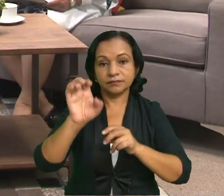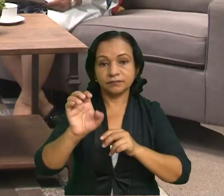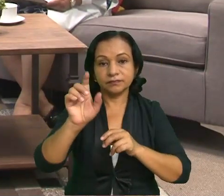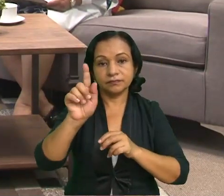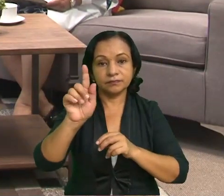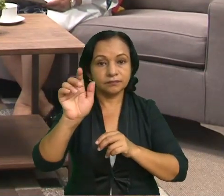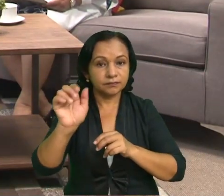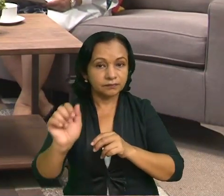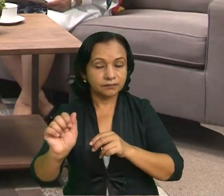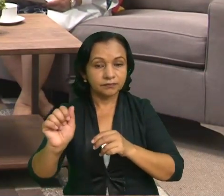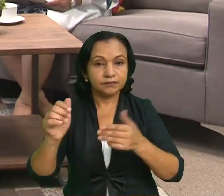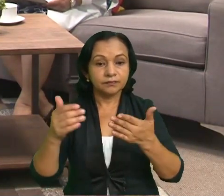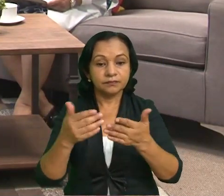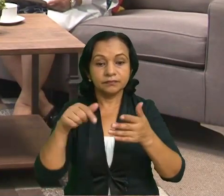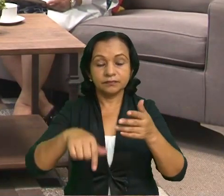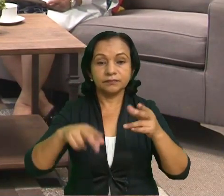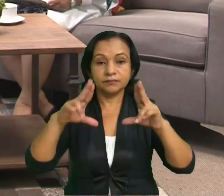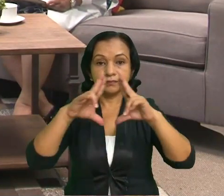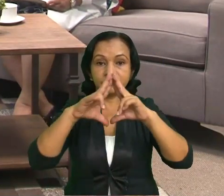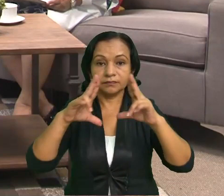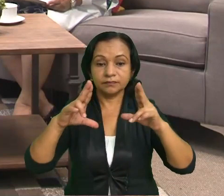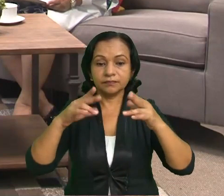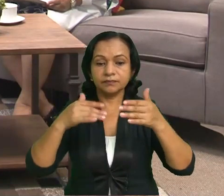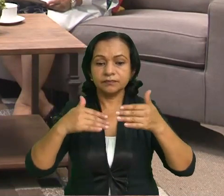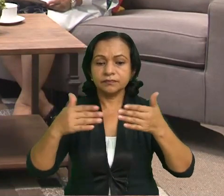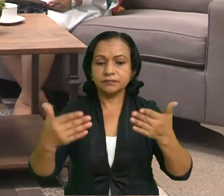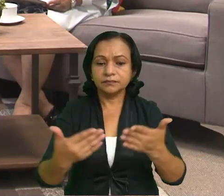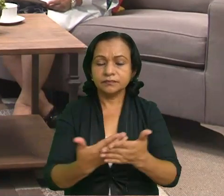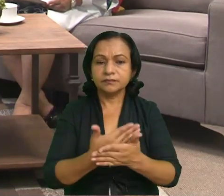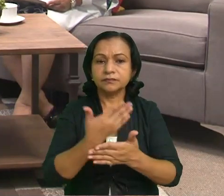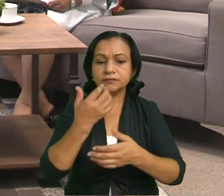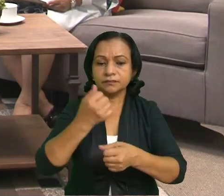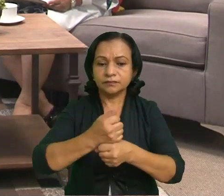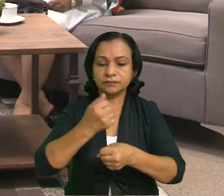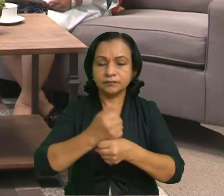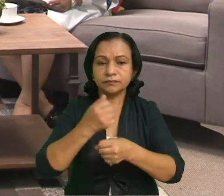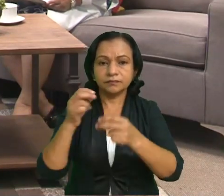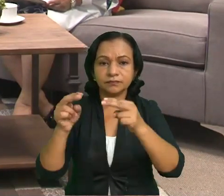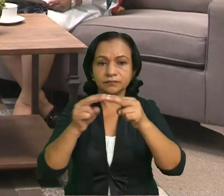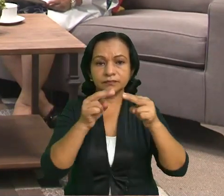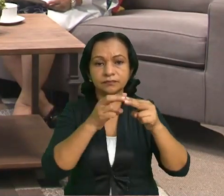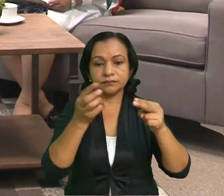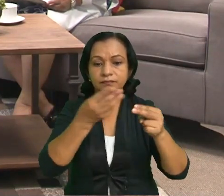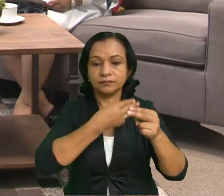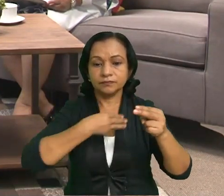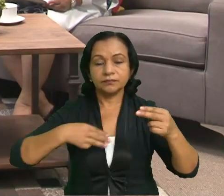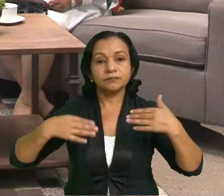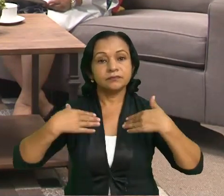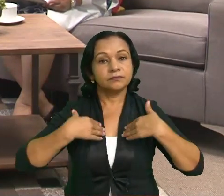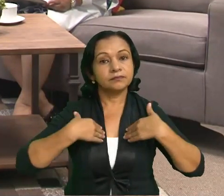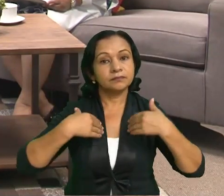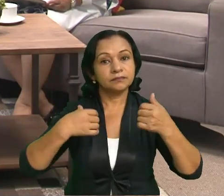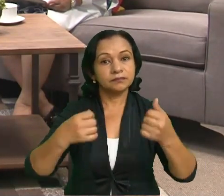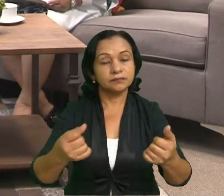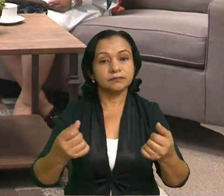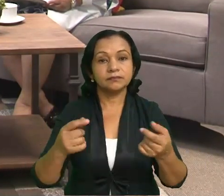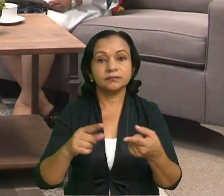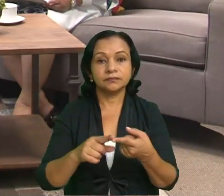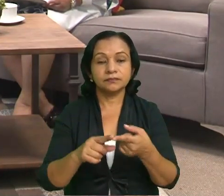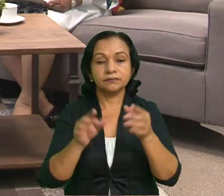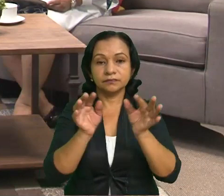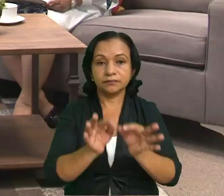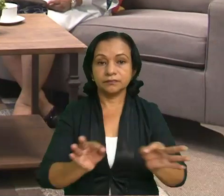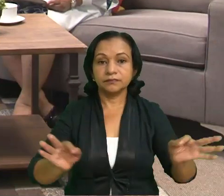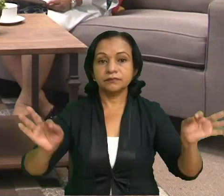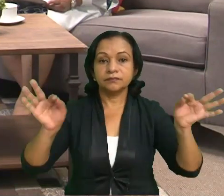territorio porque el fenómeno más reciente sin embargo vimos un trabajo articulado y allí el ministerio de salud una columna bastante